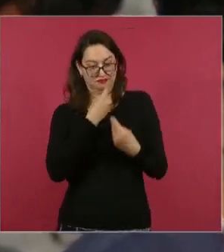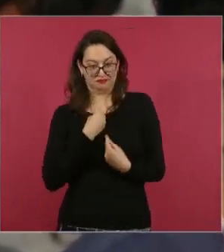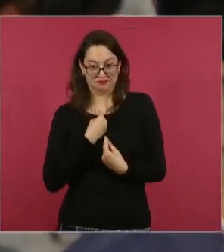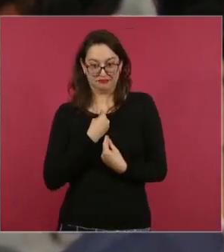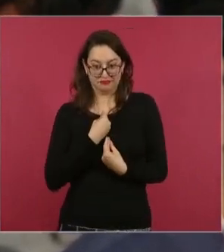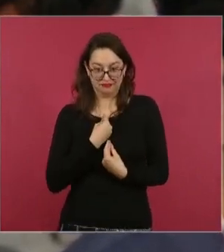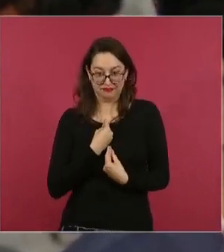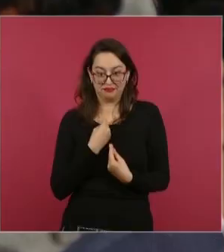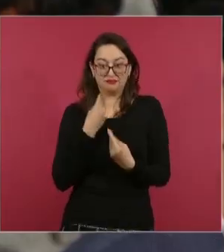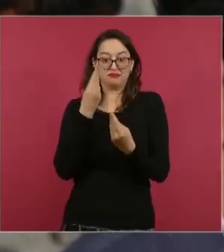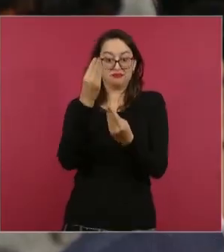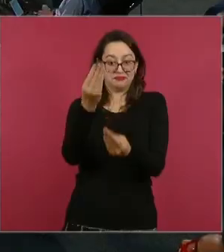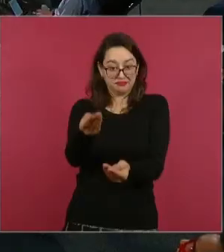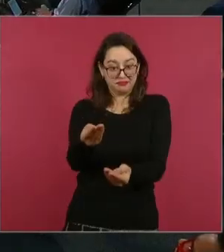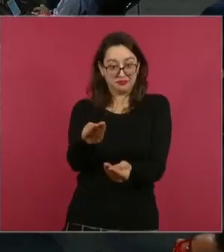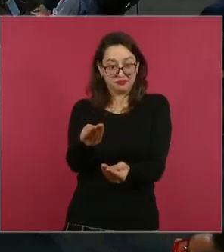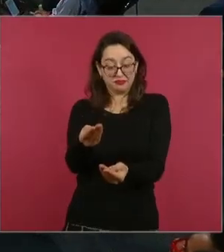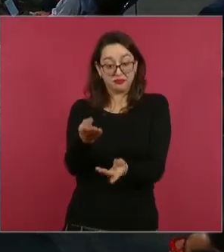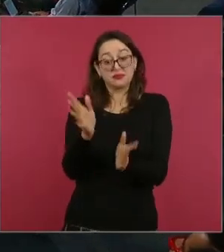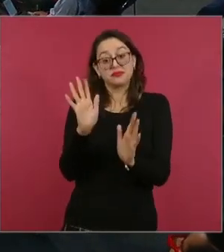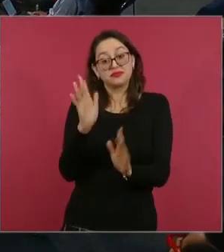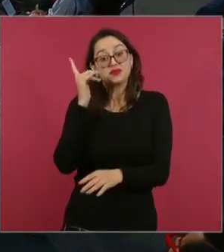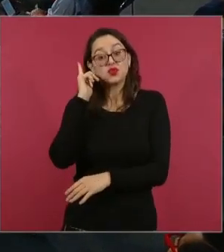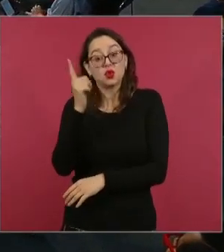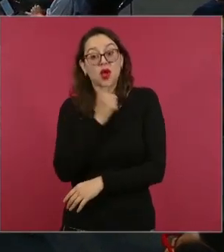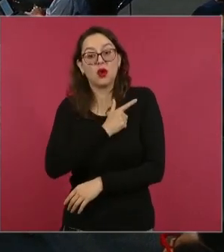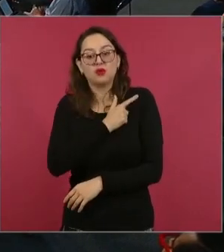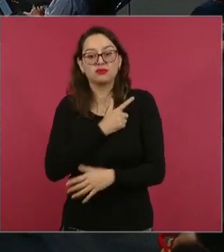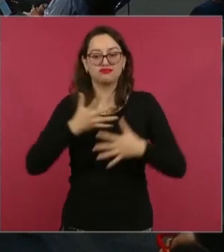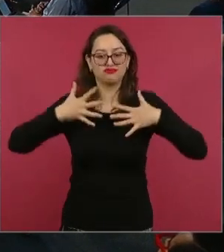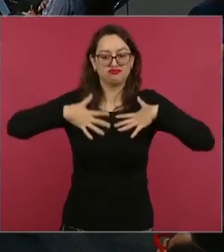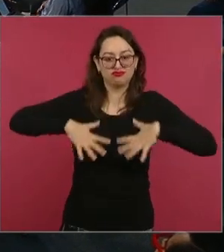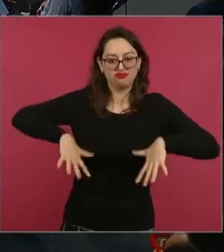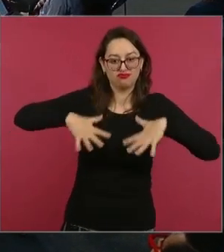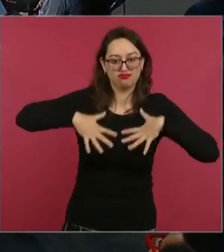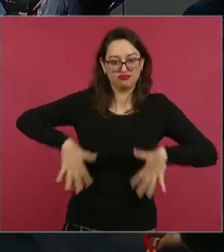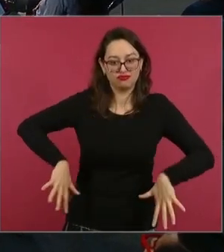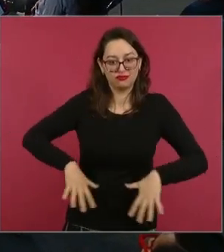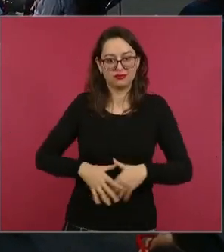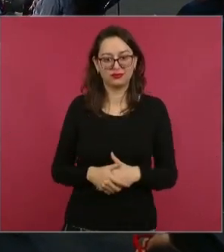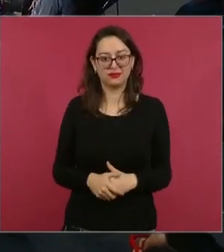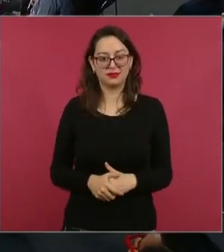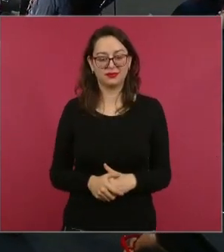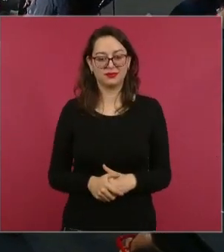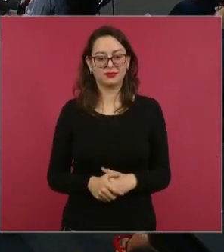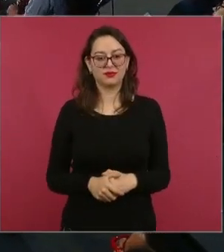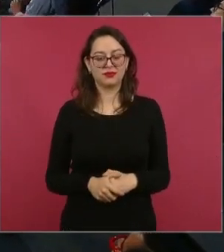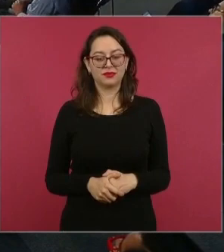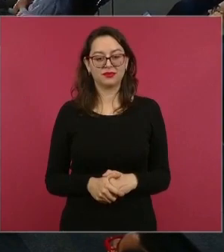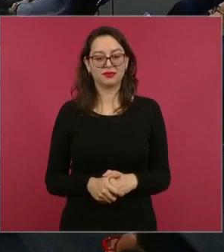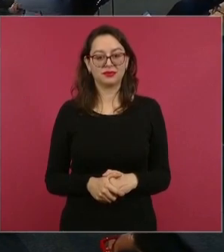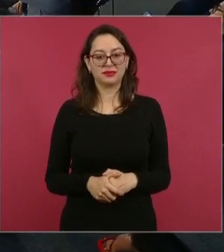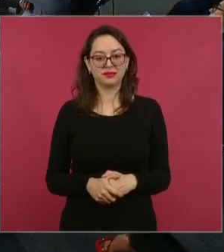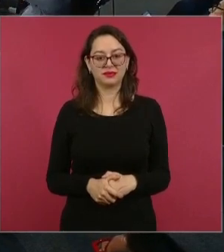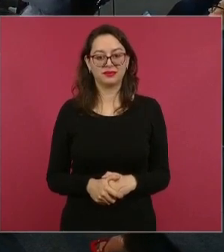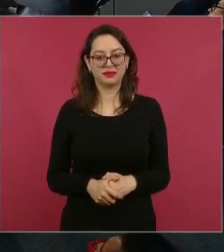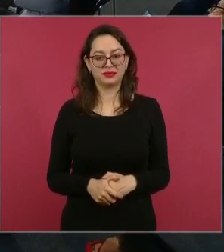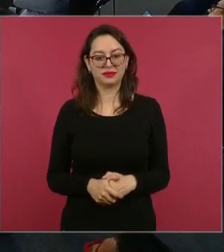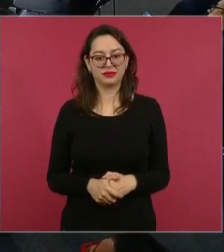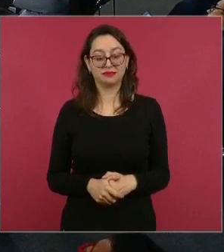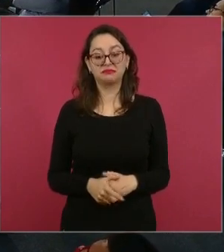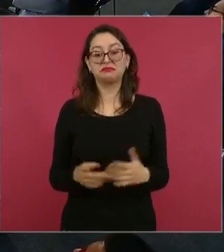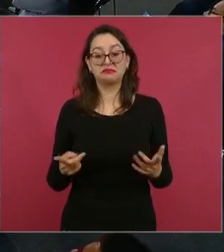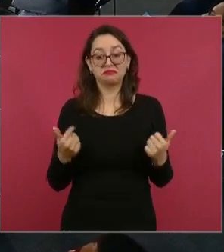dárselo de que ojalá le guste un jers que utilizan los